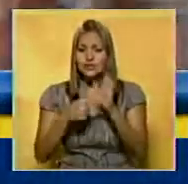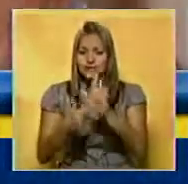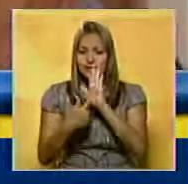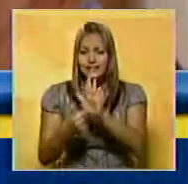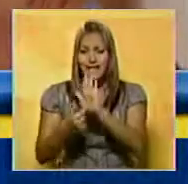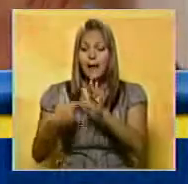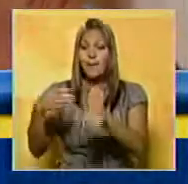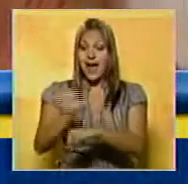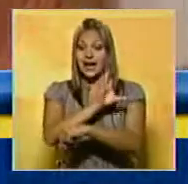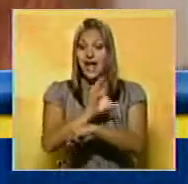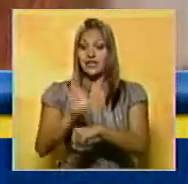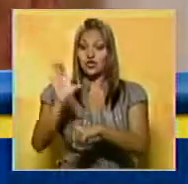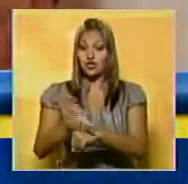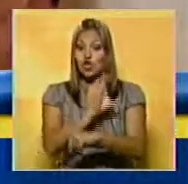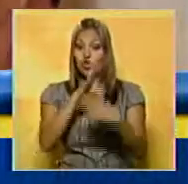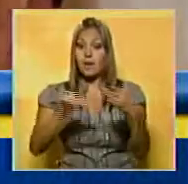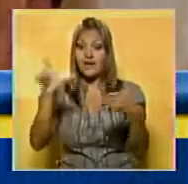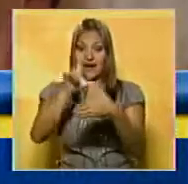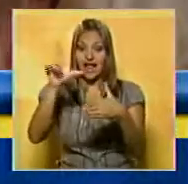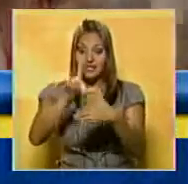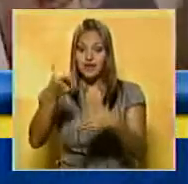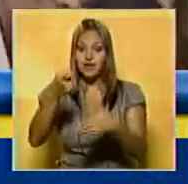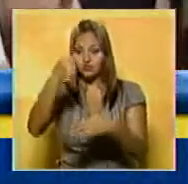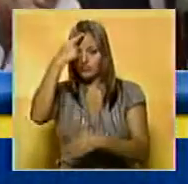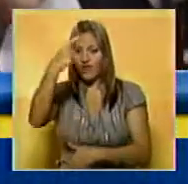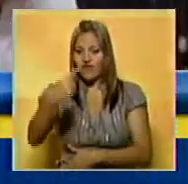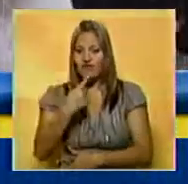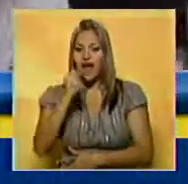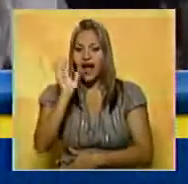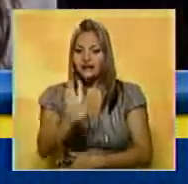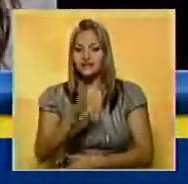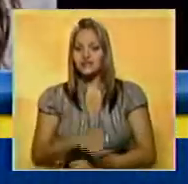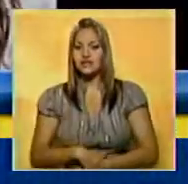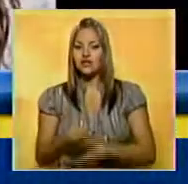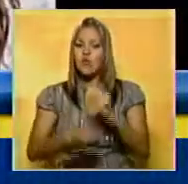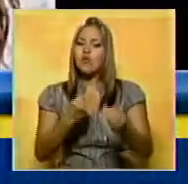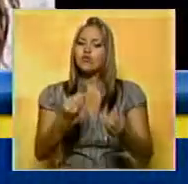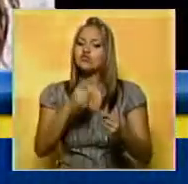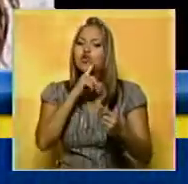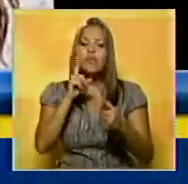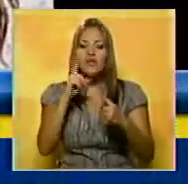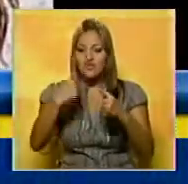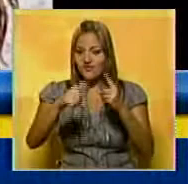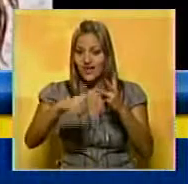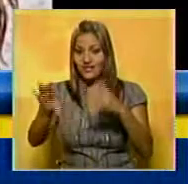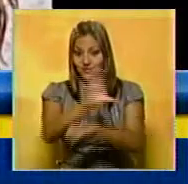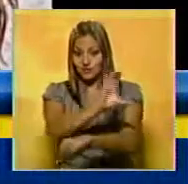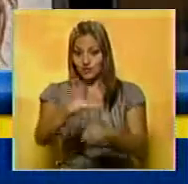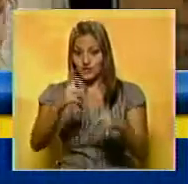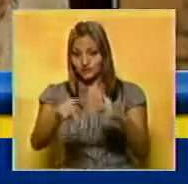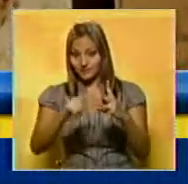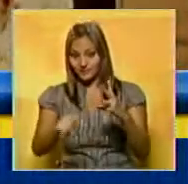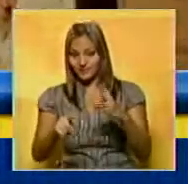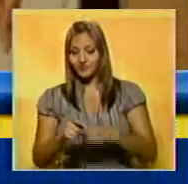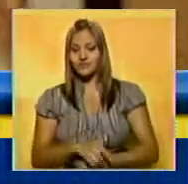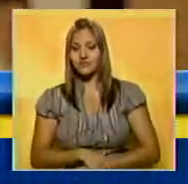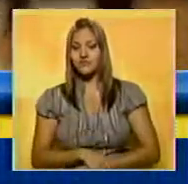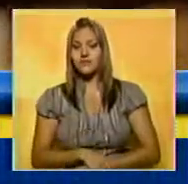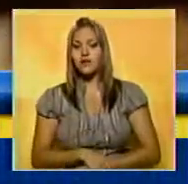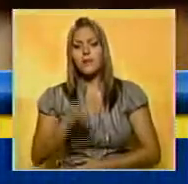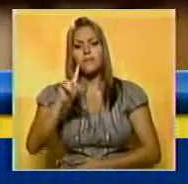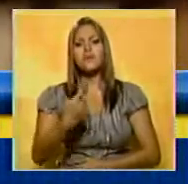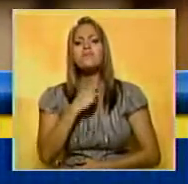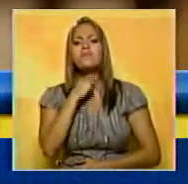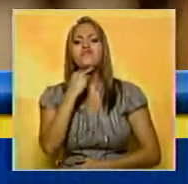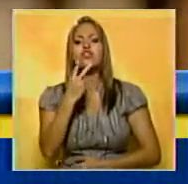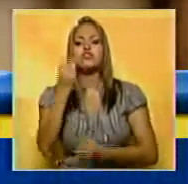del Mediterráneo y América Latina como Perfidia, Contigo en la Distancia, Love My Tender, entre otras. Primeramente, mi voz es un